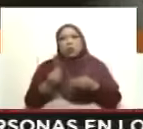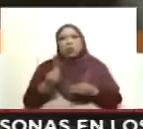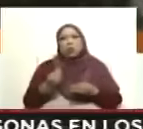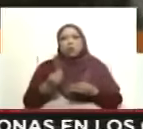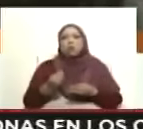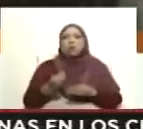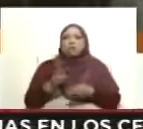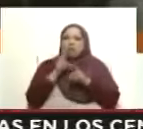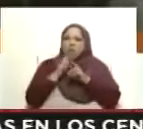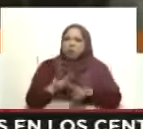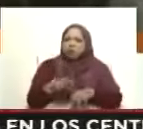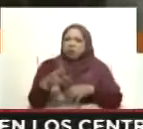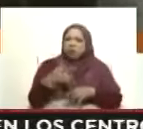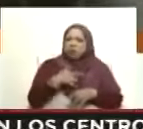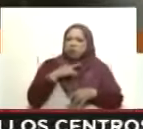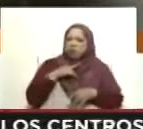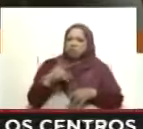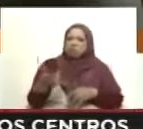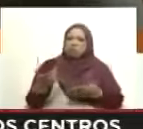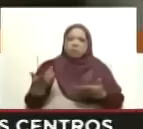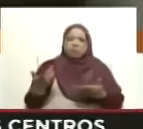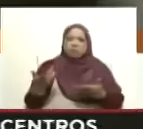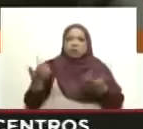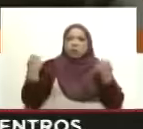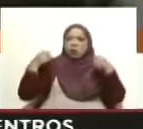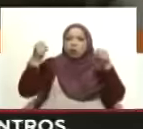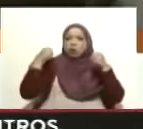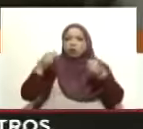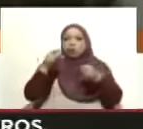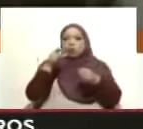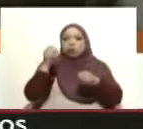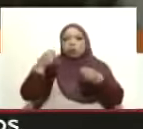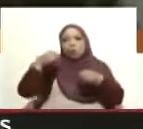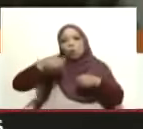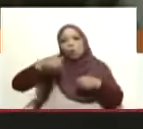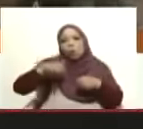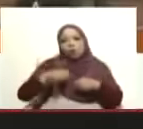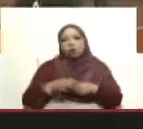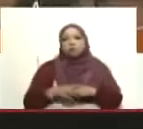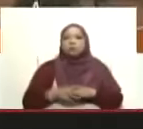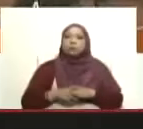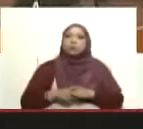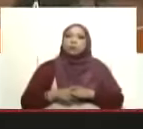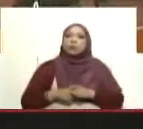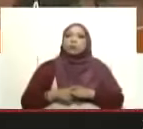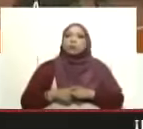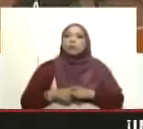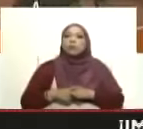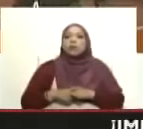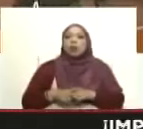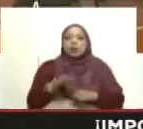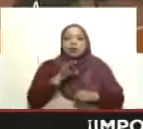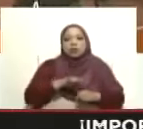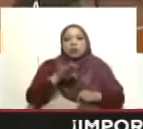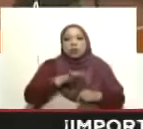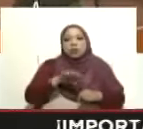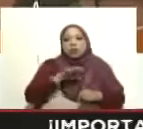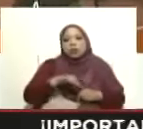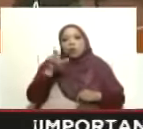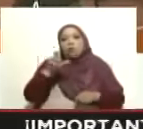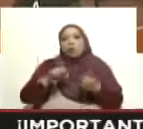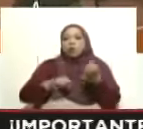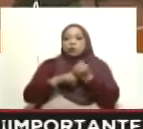respuesta se le puede dar y ya con este simulacro nada más que se hizo el día de hoy a ese señor a ese lacayo